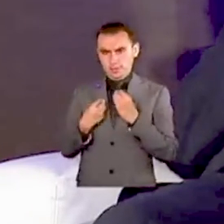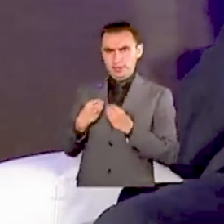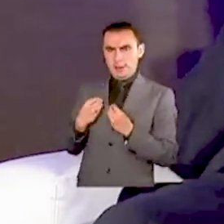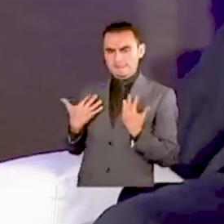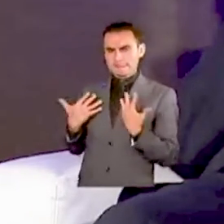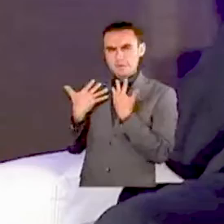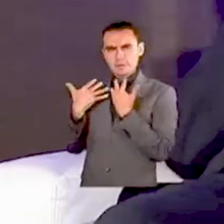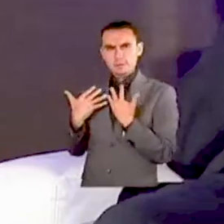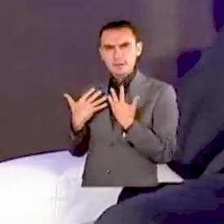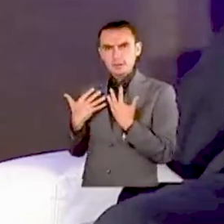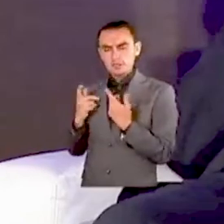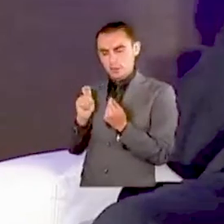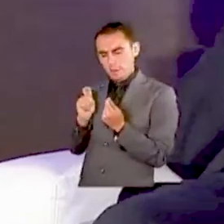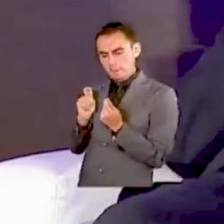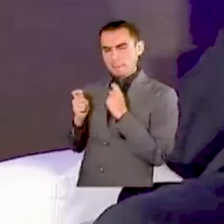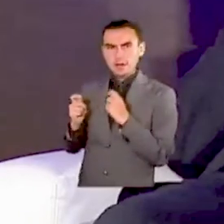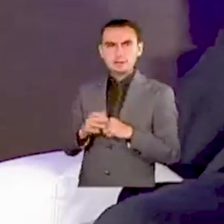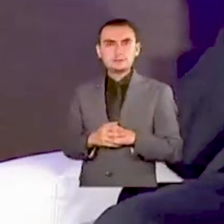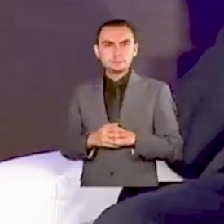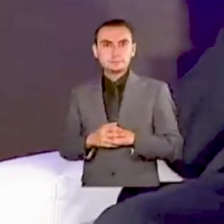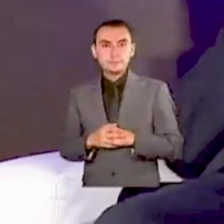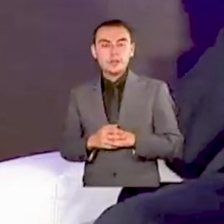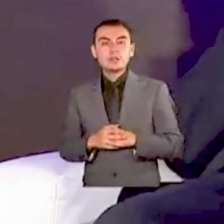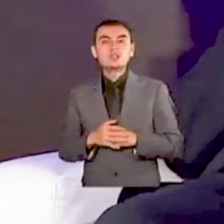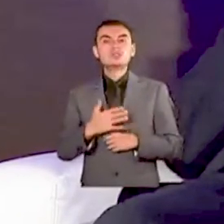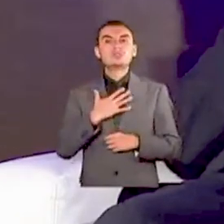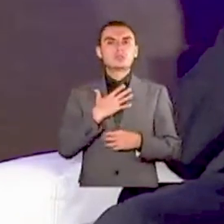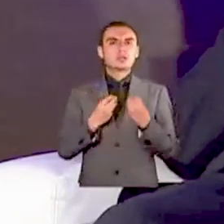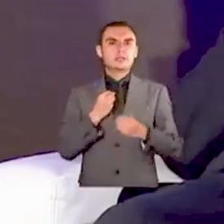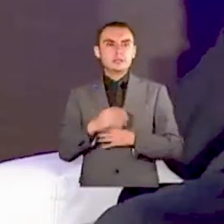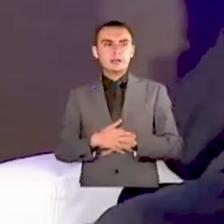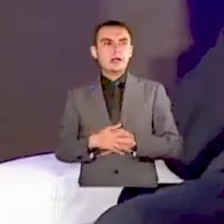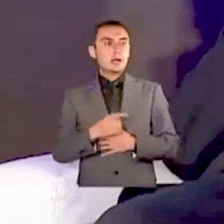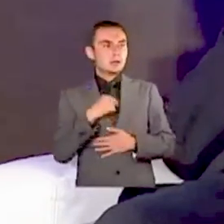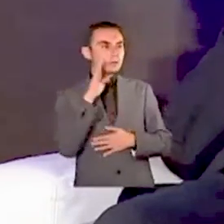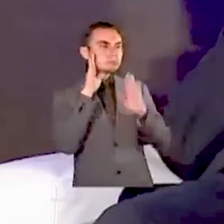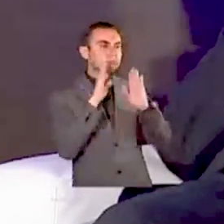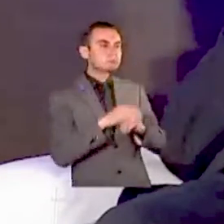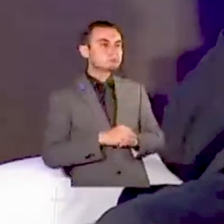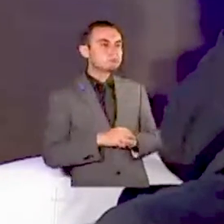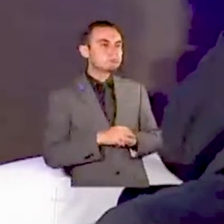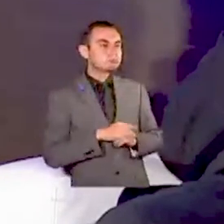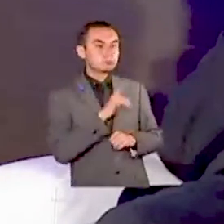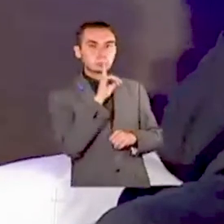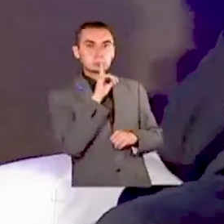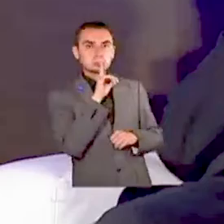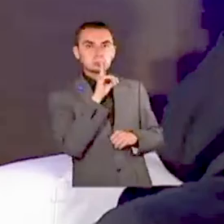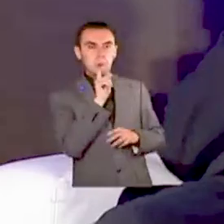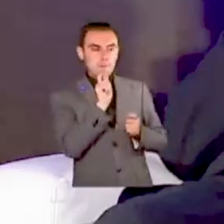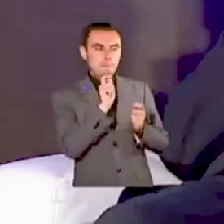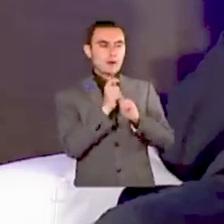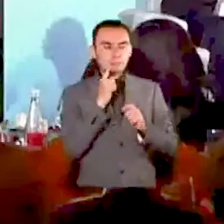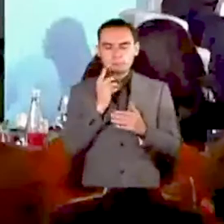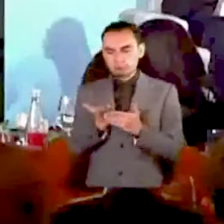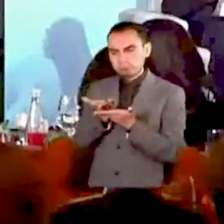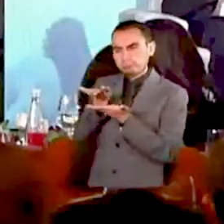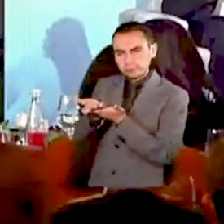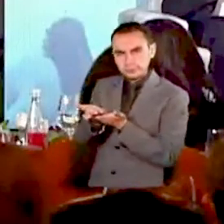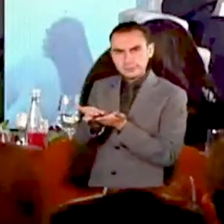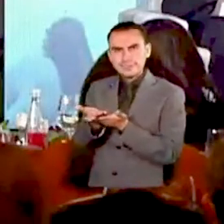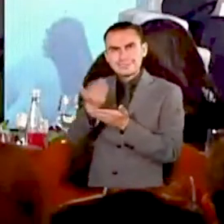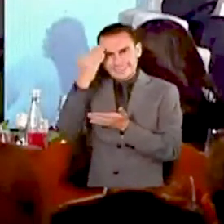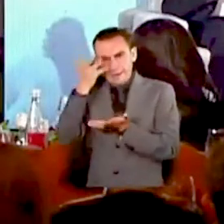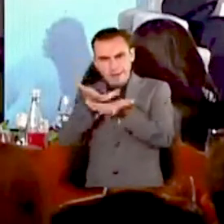papel mucho más reactivo a propositivo en punto, sobre todo de las fases que supone este